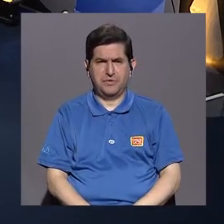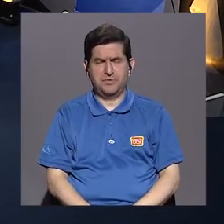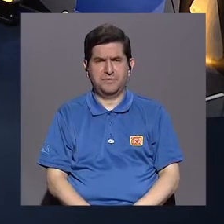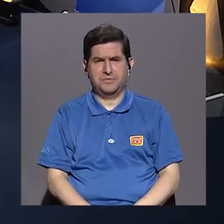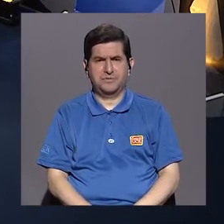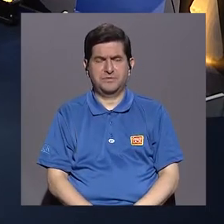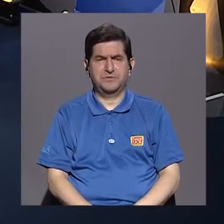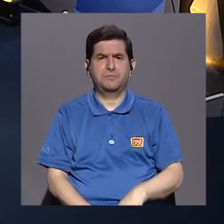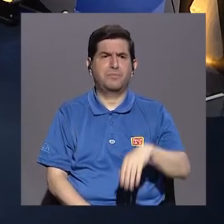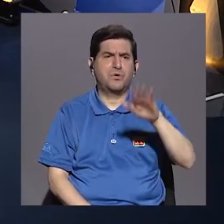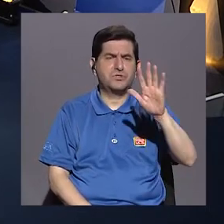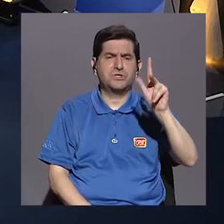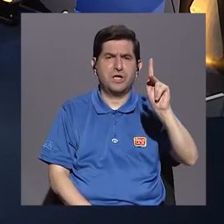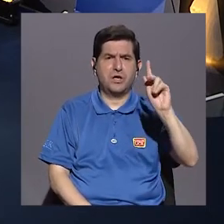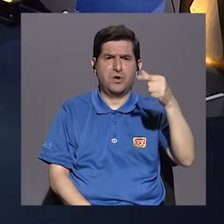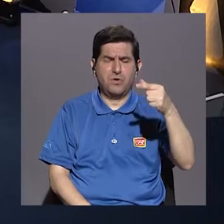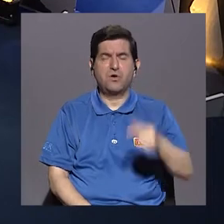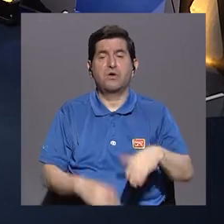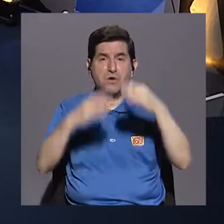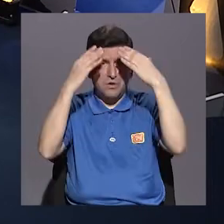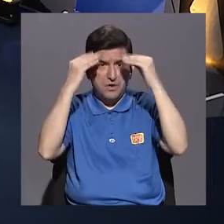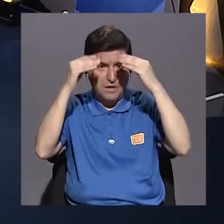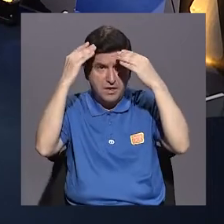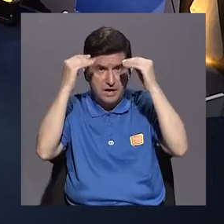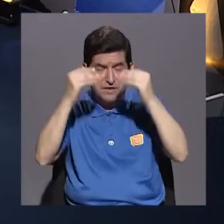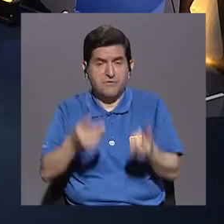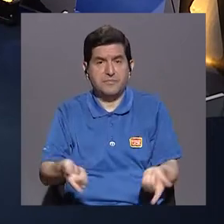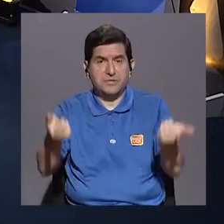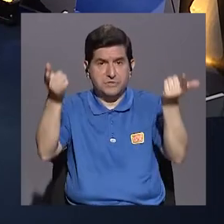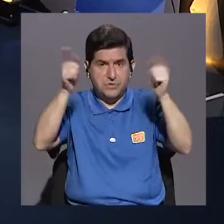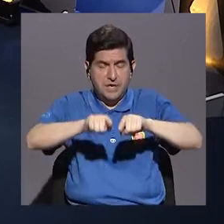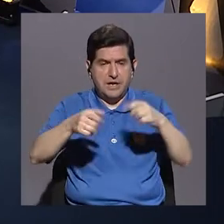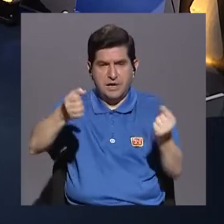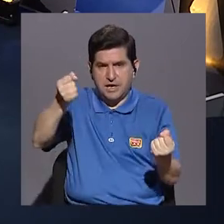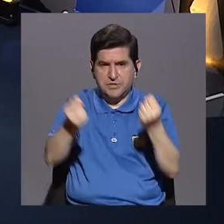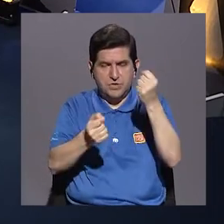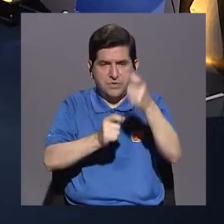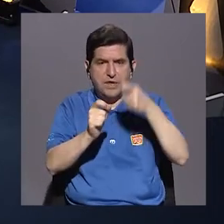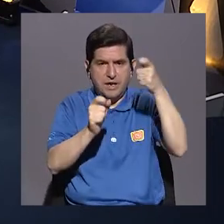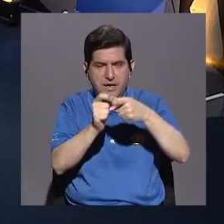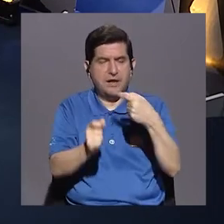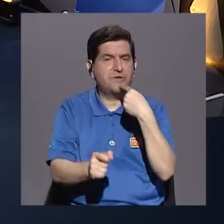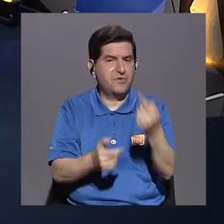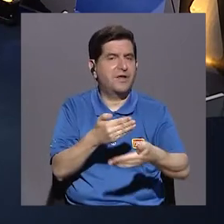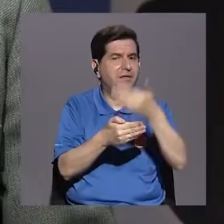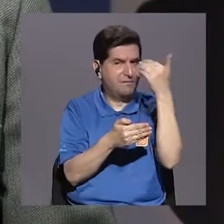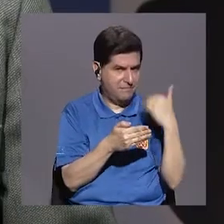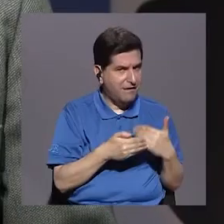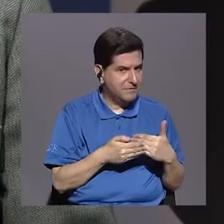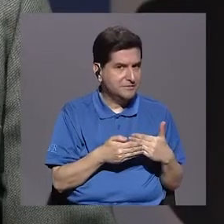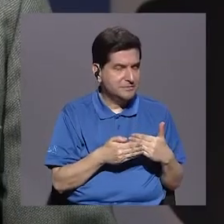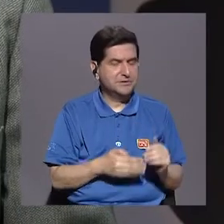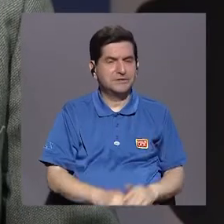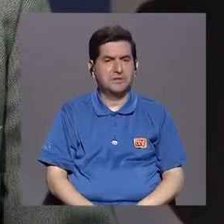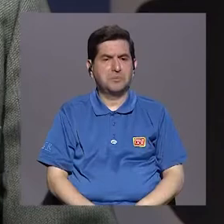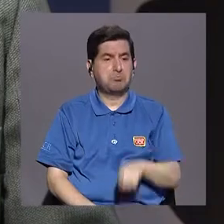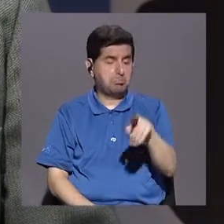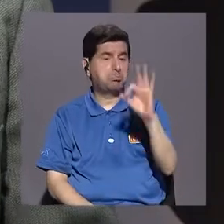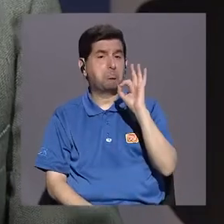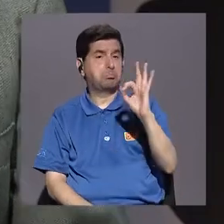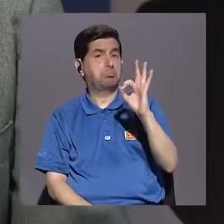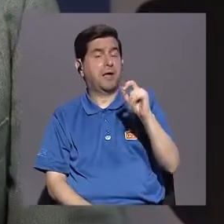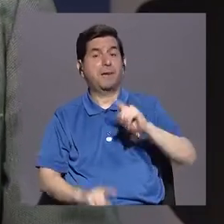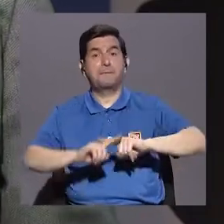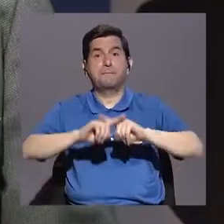que la información para el caso de este vehículo en particular que hablaba es bastante bien pero